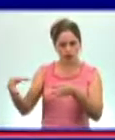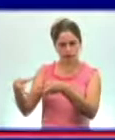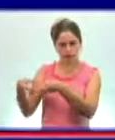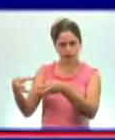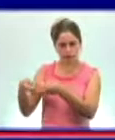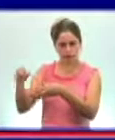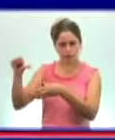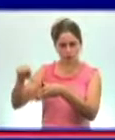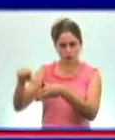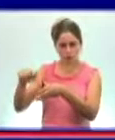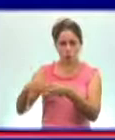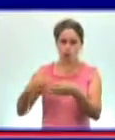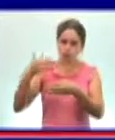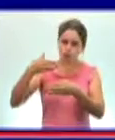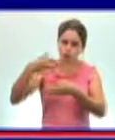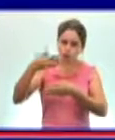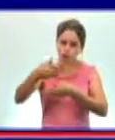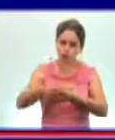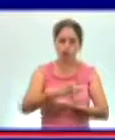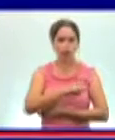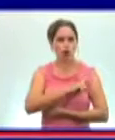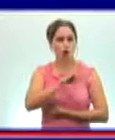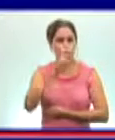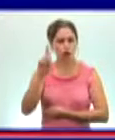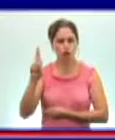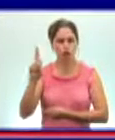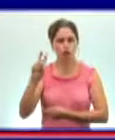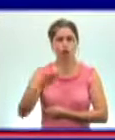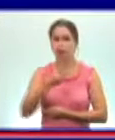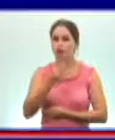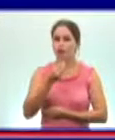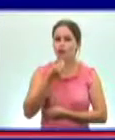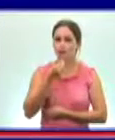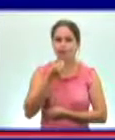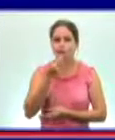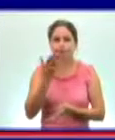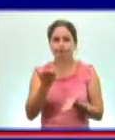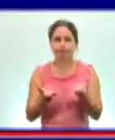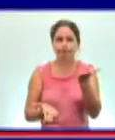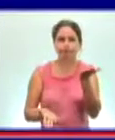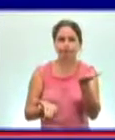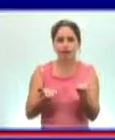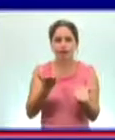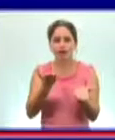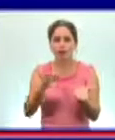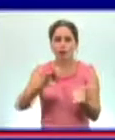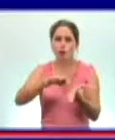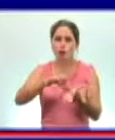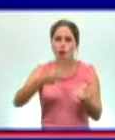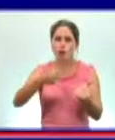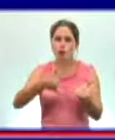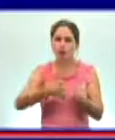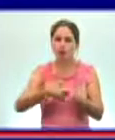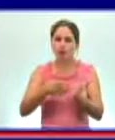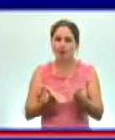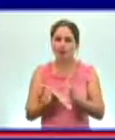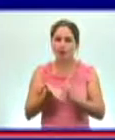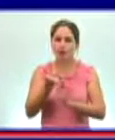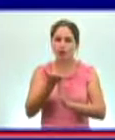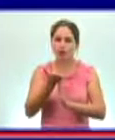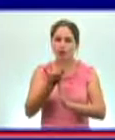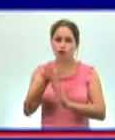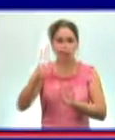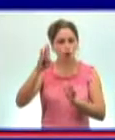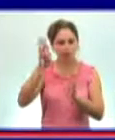revolucionario. No podía establecerse una equidad, un equilibrio, un proyecto de desarrollo si no se eliminaba las bandas